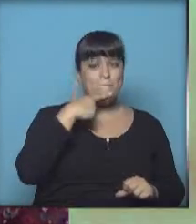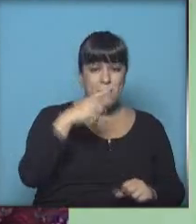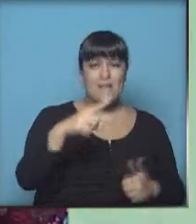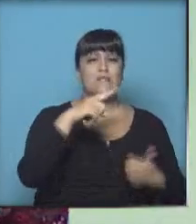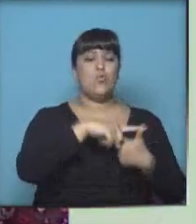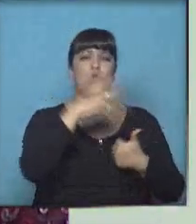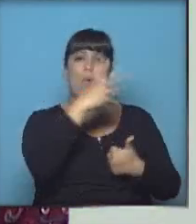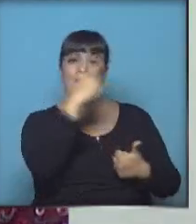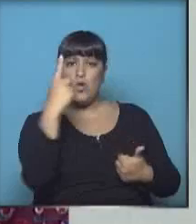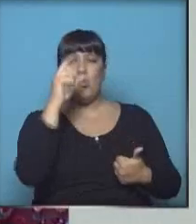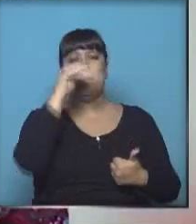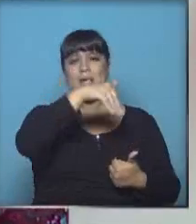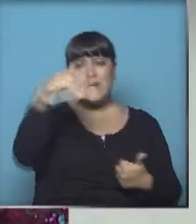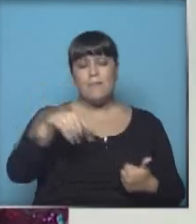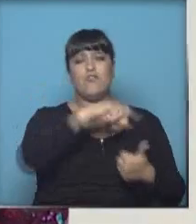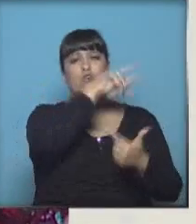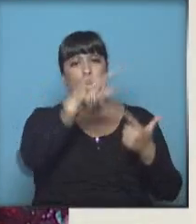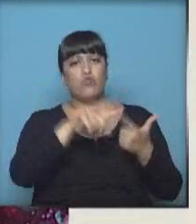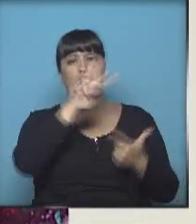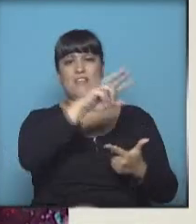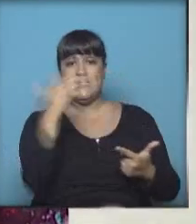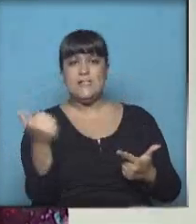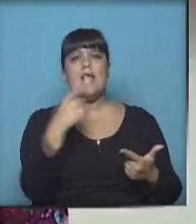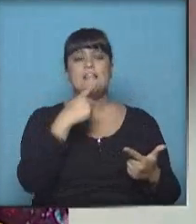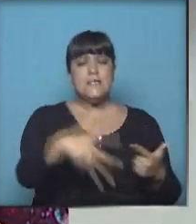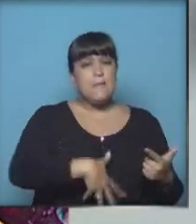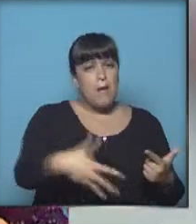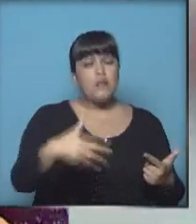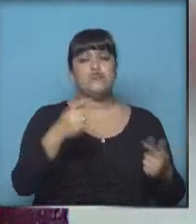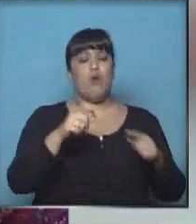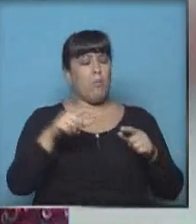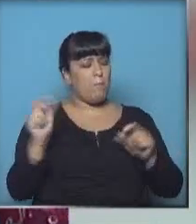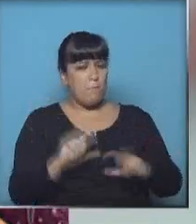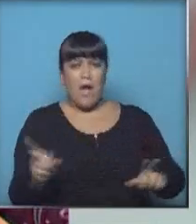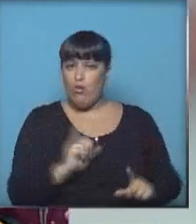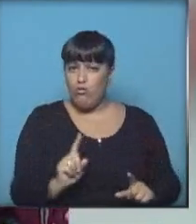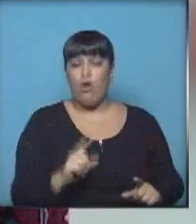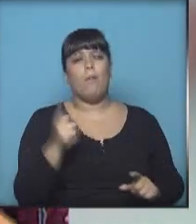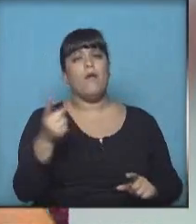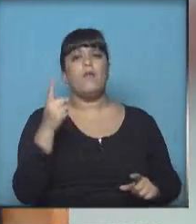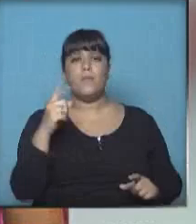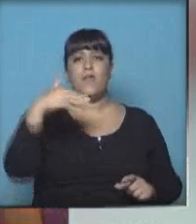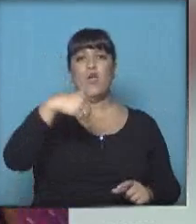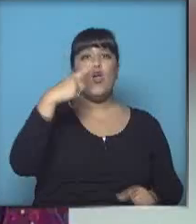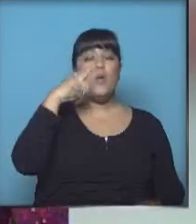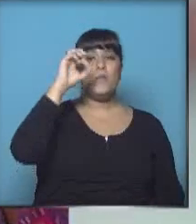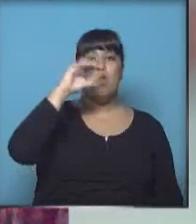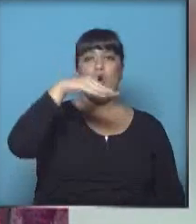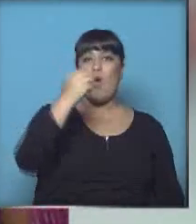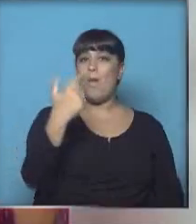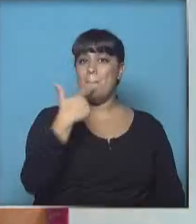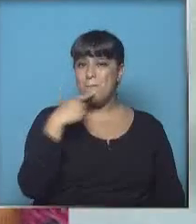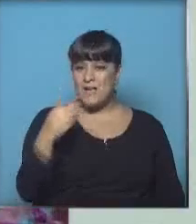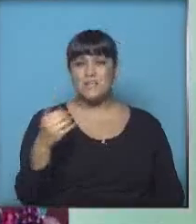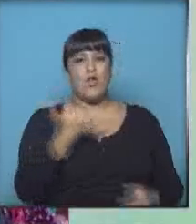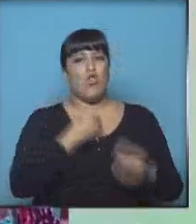otro de 26 milímetros. Le dijeron que no afectaría el embarazo. ¿Quiere saber si es así? Sí, recordemos que los miomas subserosos eran los que estaban en la parte